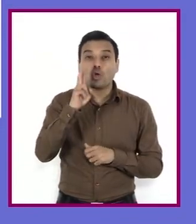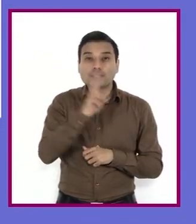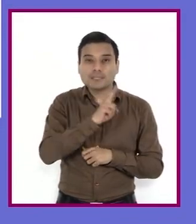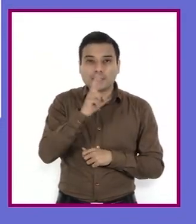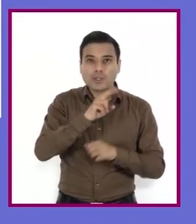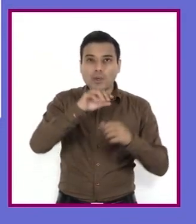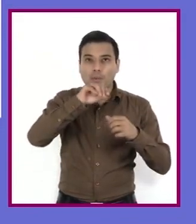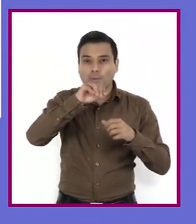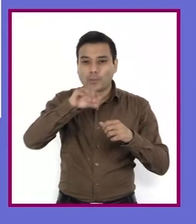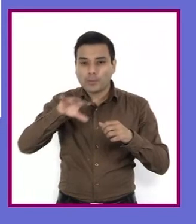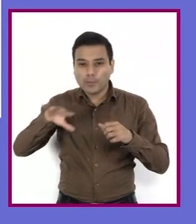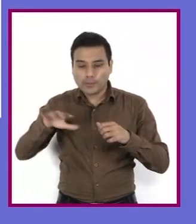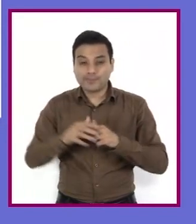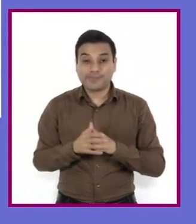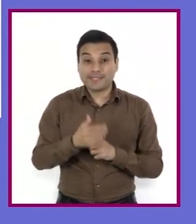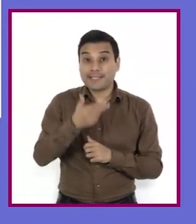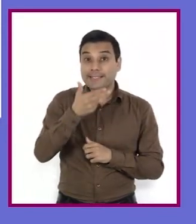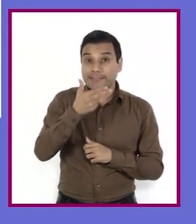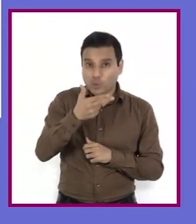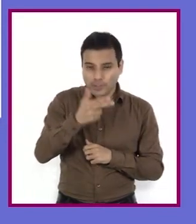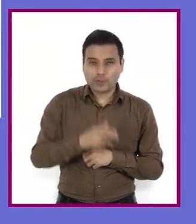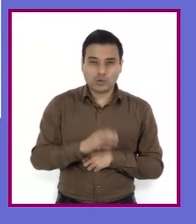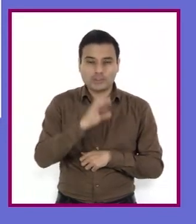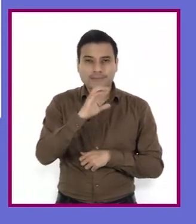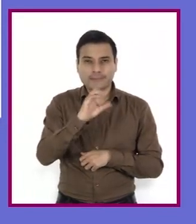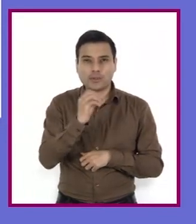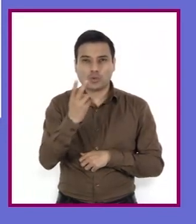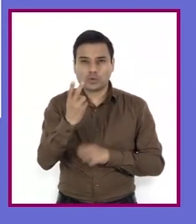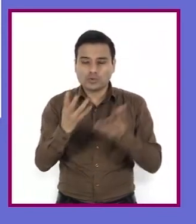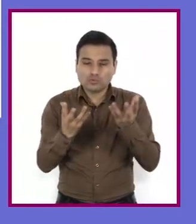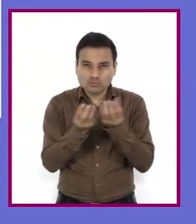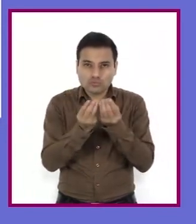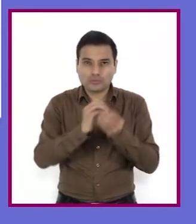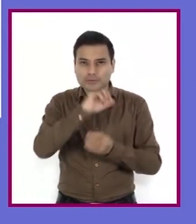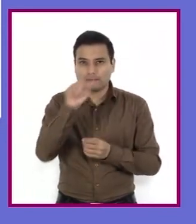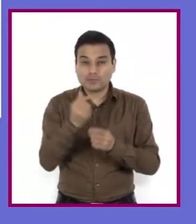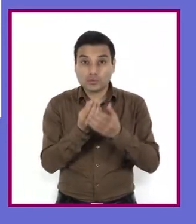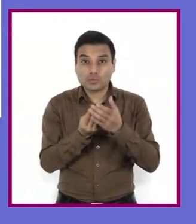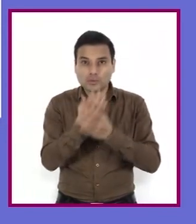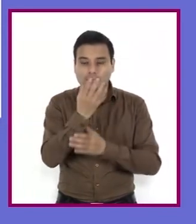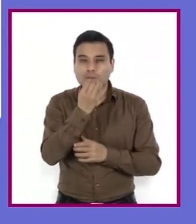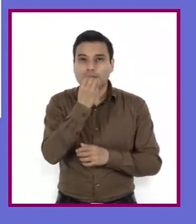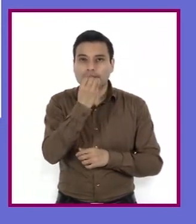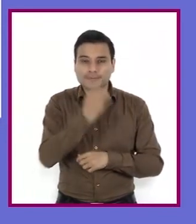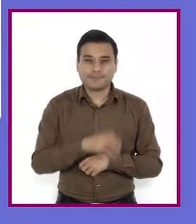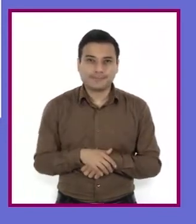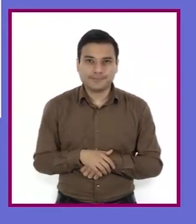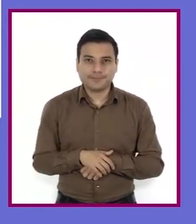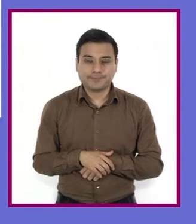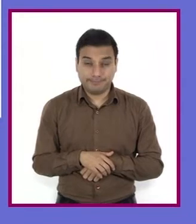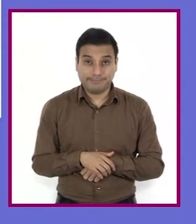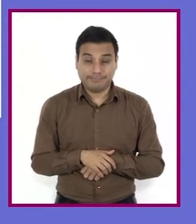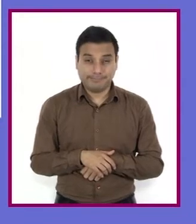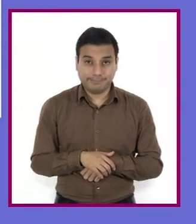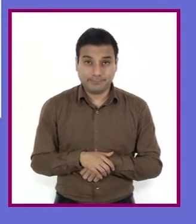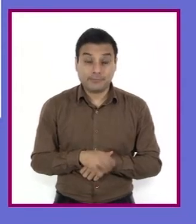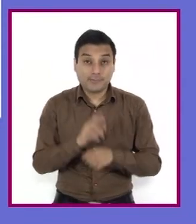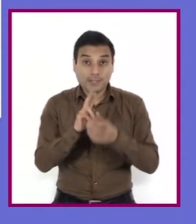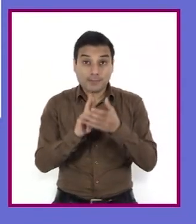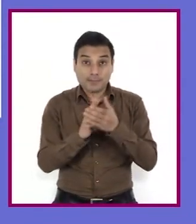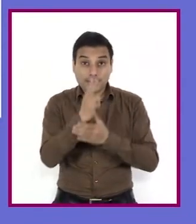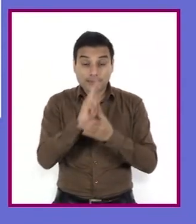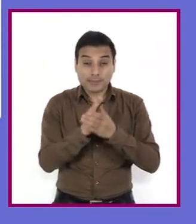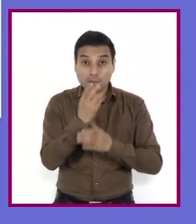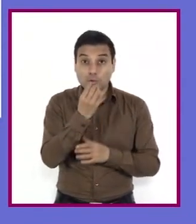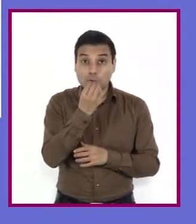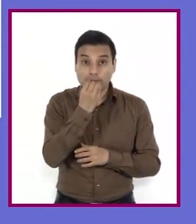el hidrógeno se combina con el dióxido de carbono para formar la glucosa. La glucosa es el alimento que permite a las plantas crecer